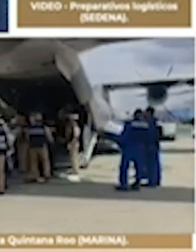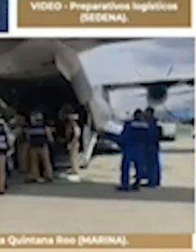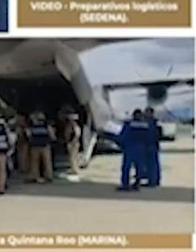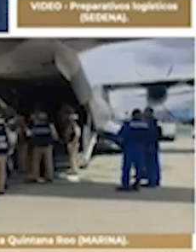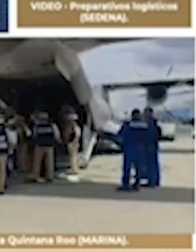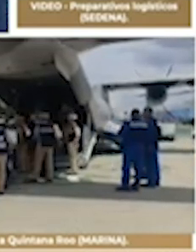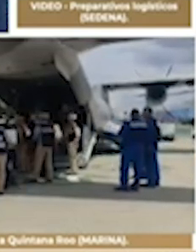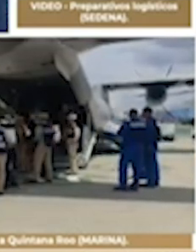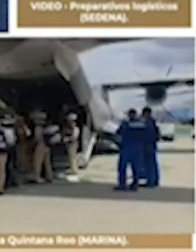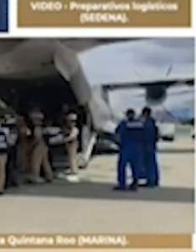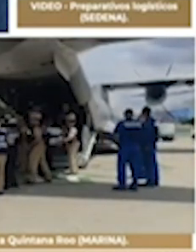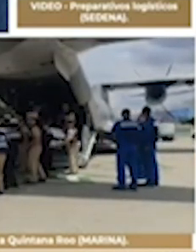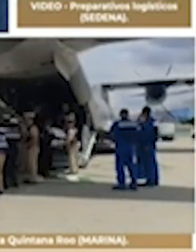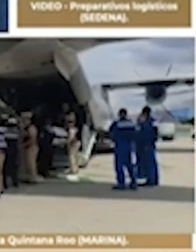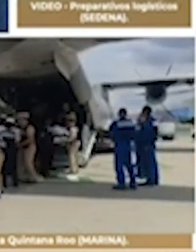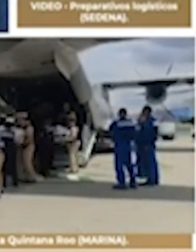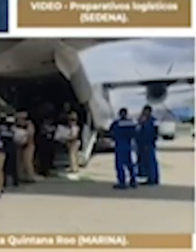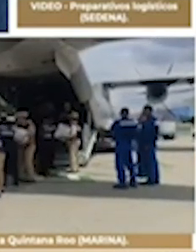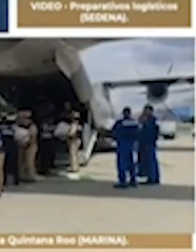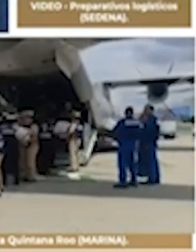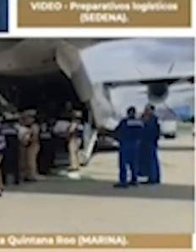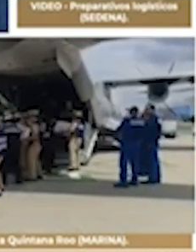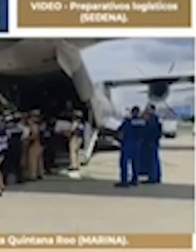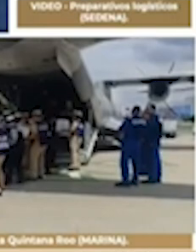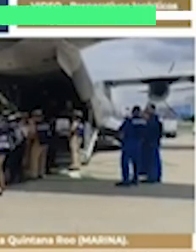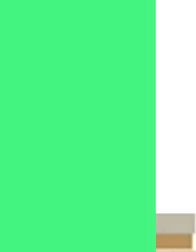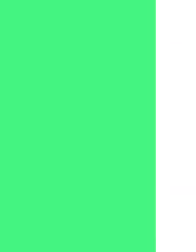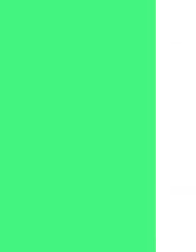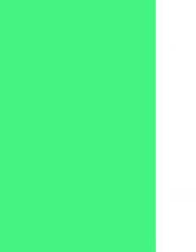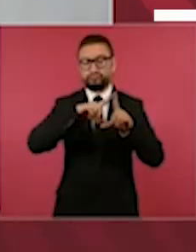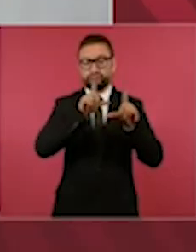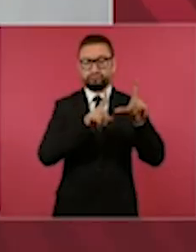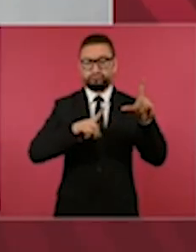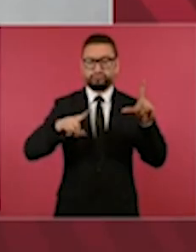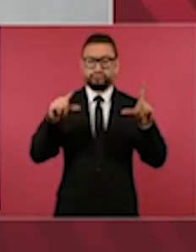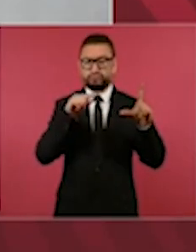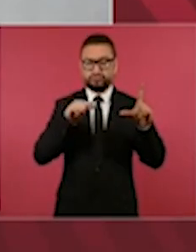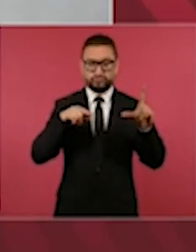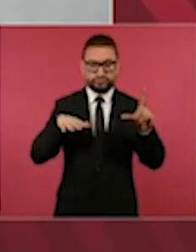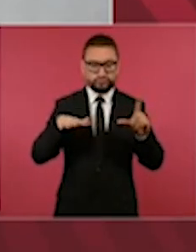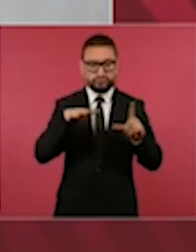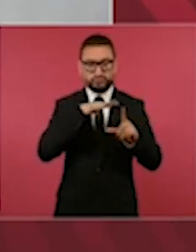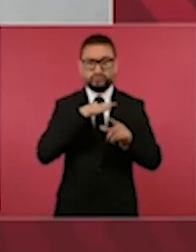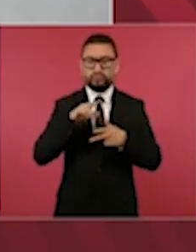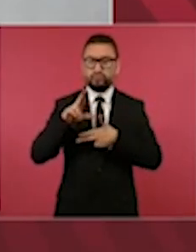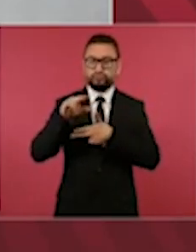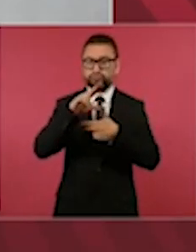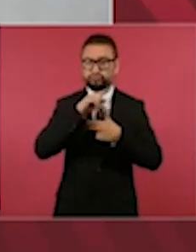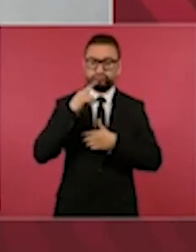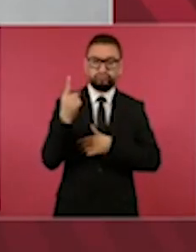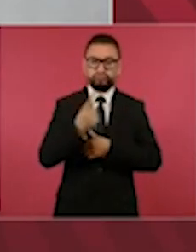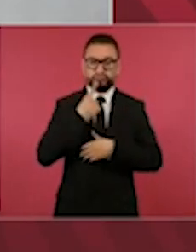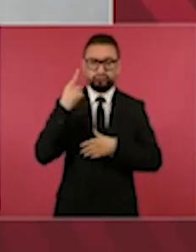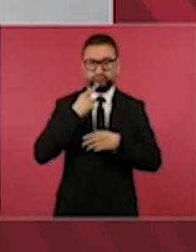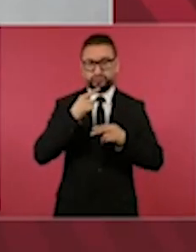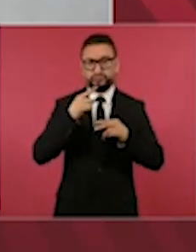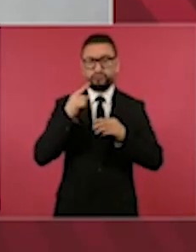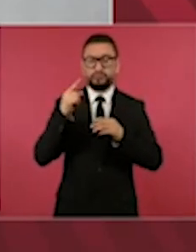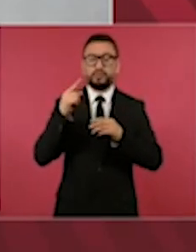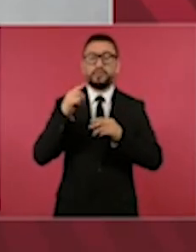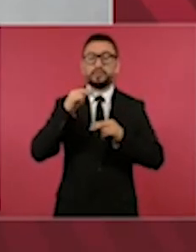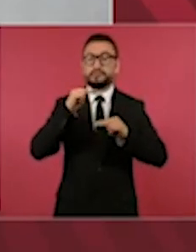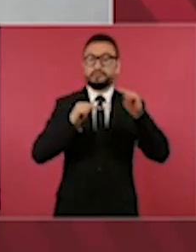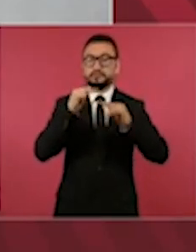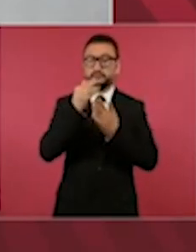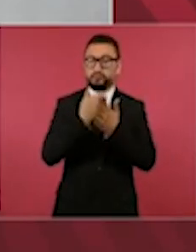Estos ubicados en el sur y oriente del estado de Yucatán. Laura Velázquez informó sobre la trayectoria que